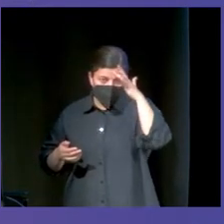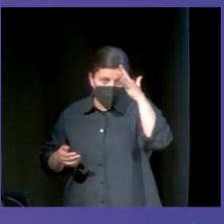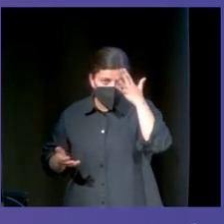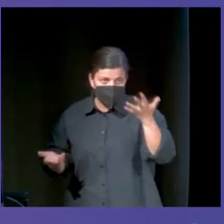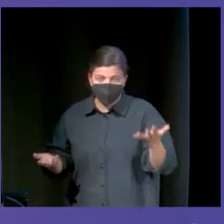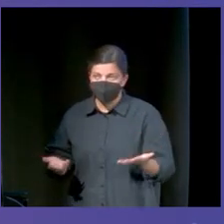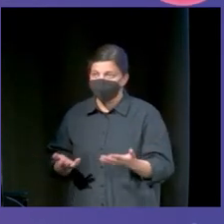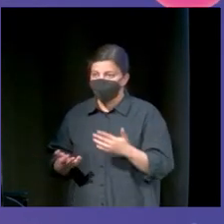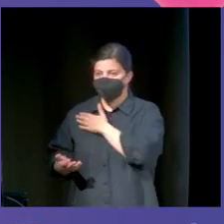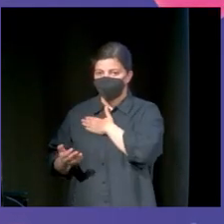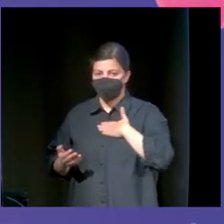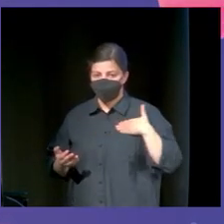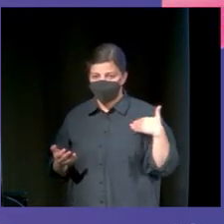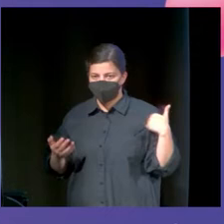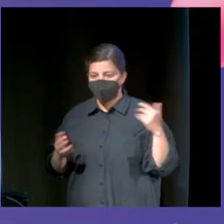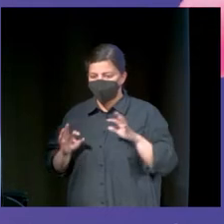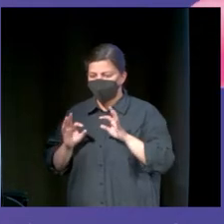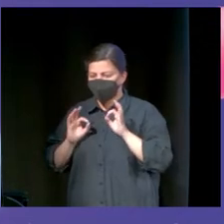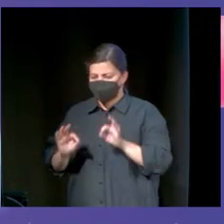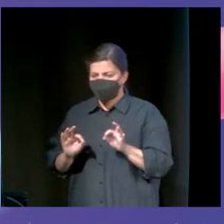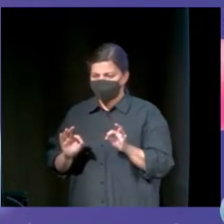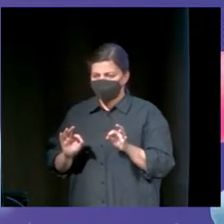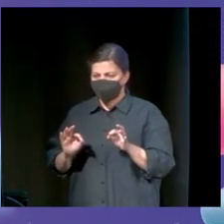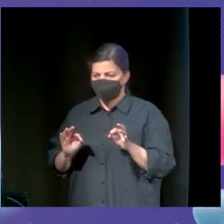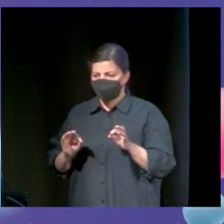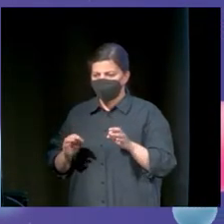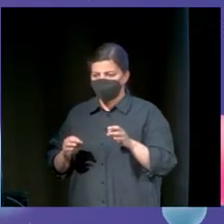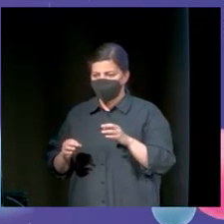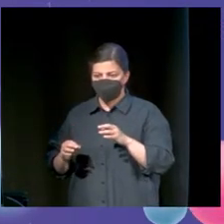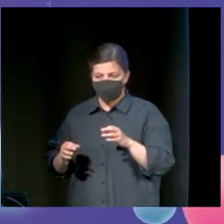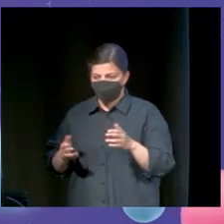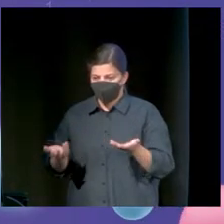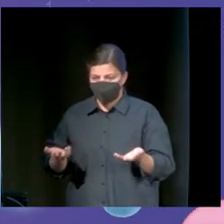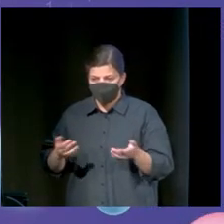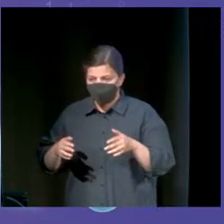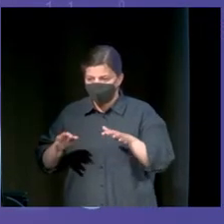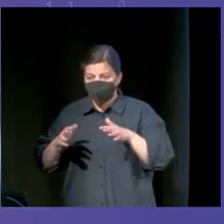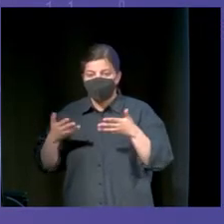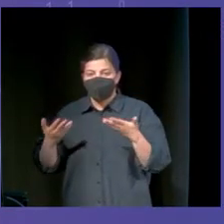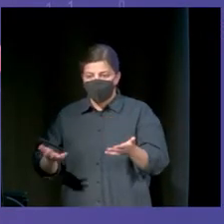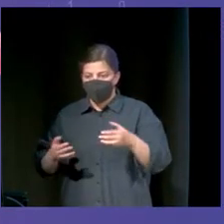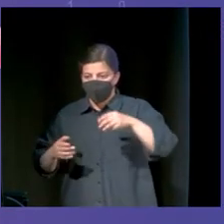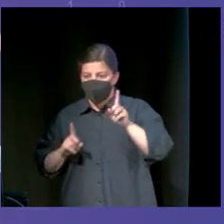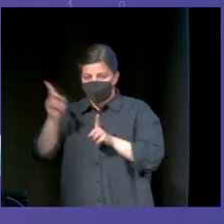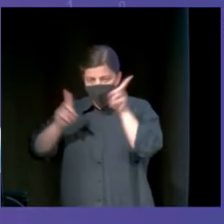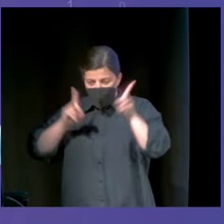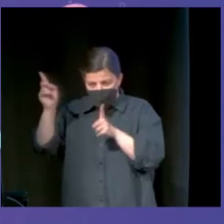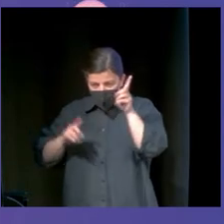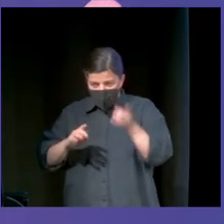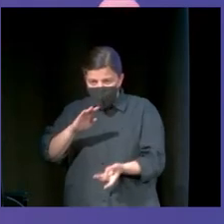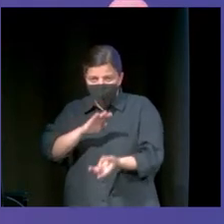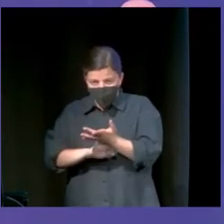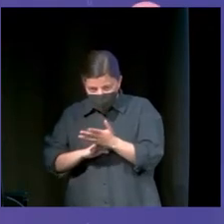quiero crearme esto en mi tierra en milán y milán va a tener esta economía